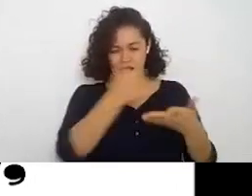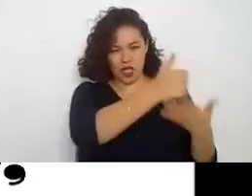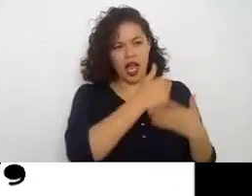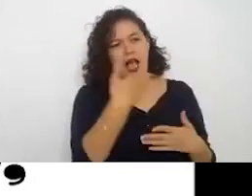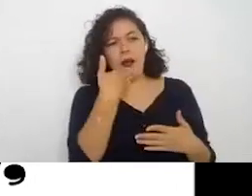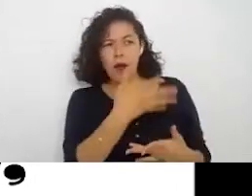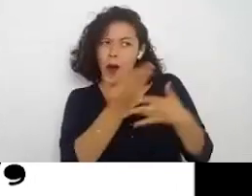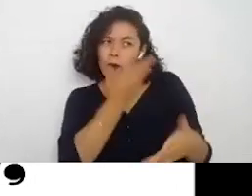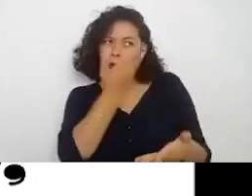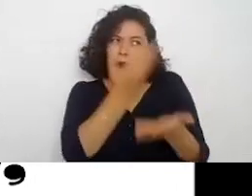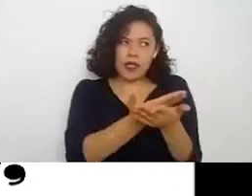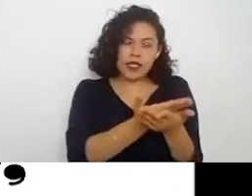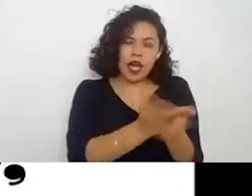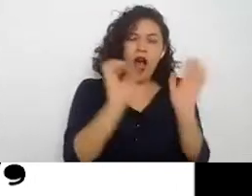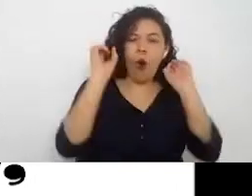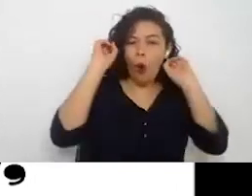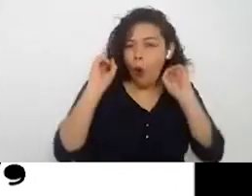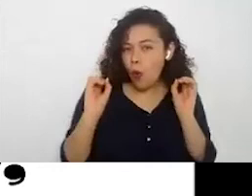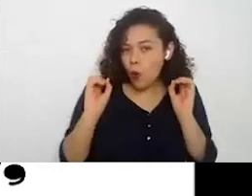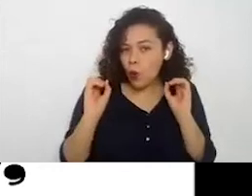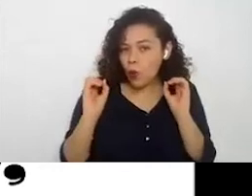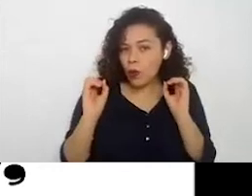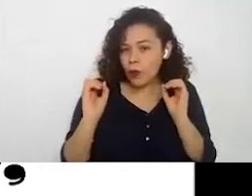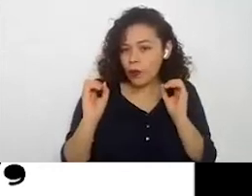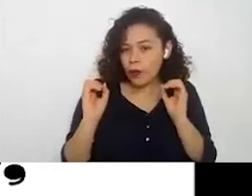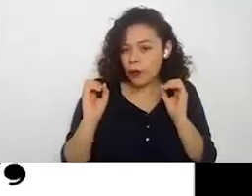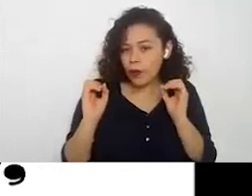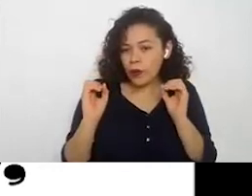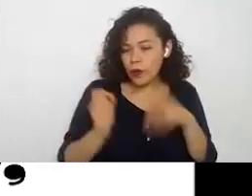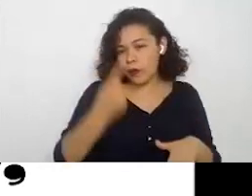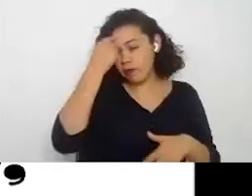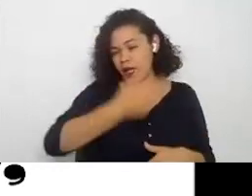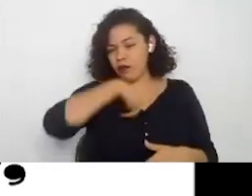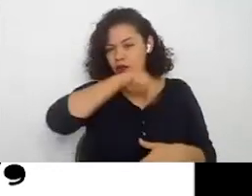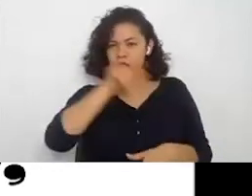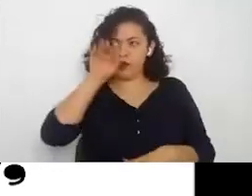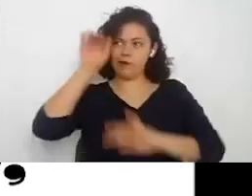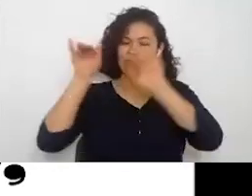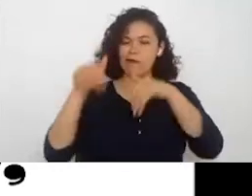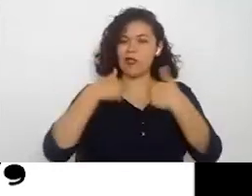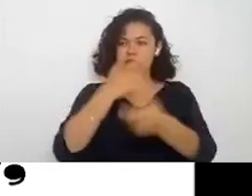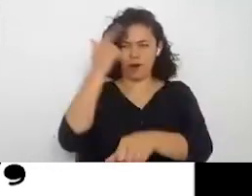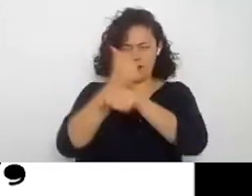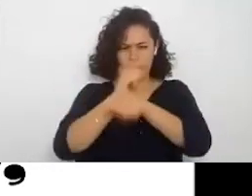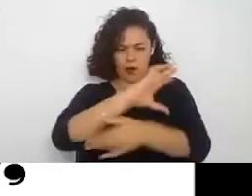candidato, ¿verdad? O si es apto para el puesto que estamos identificando,